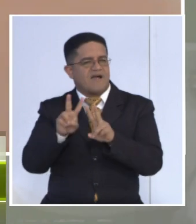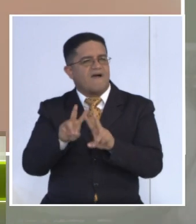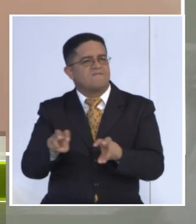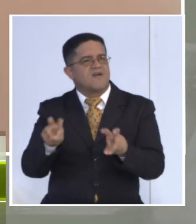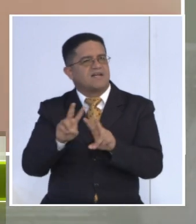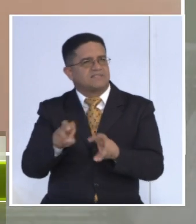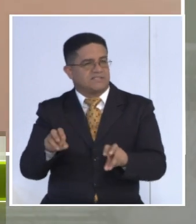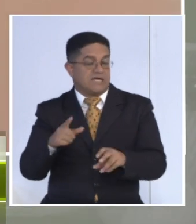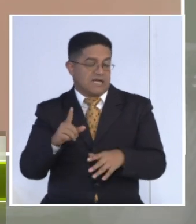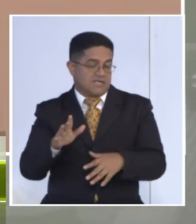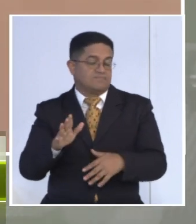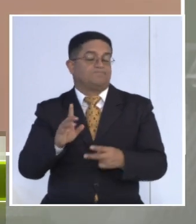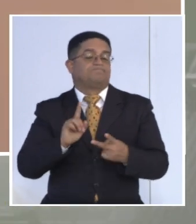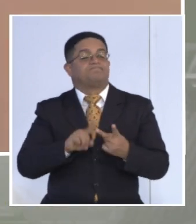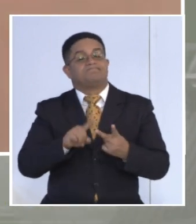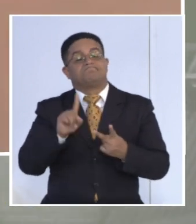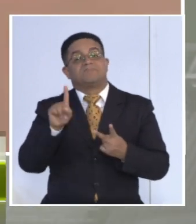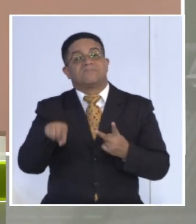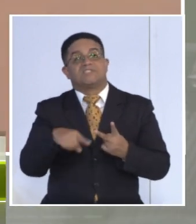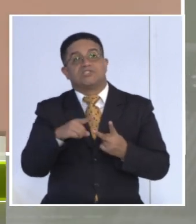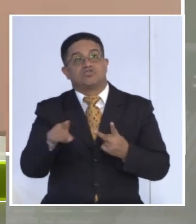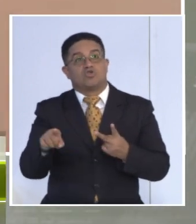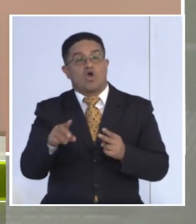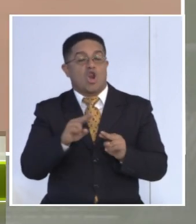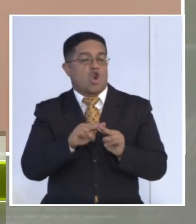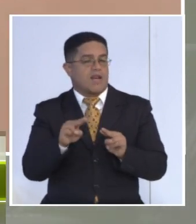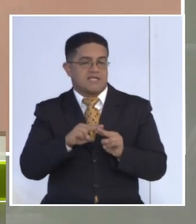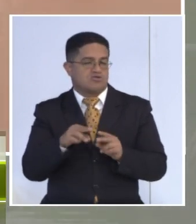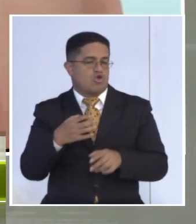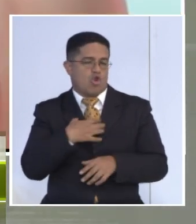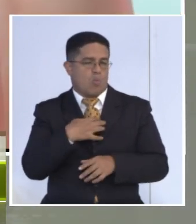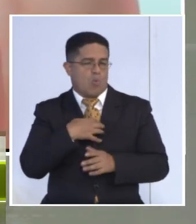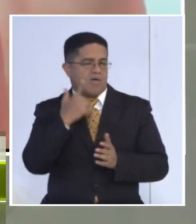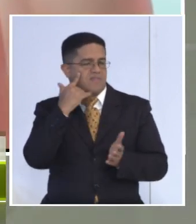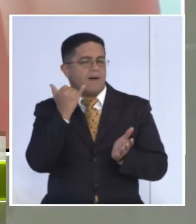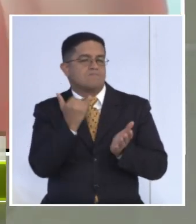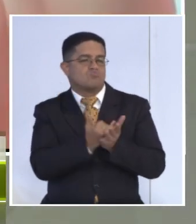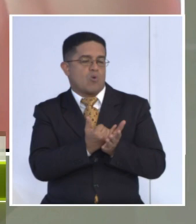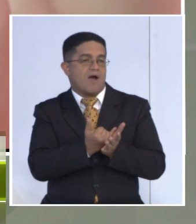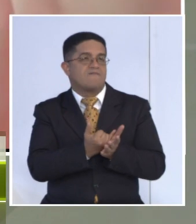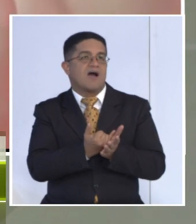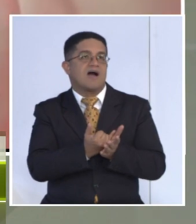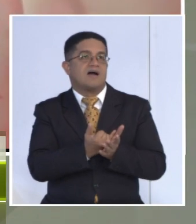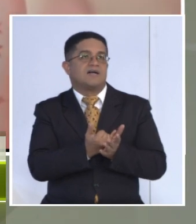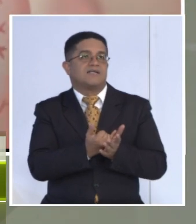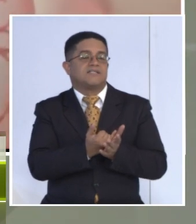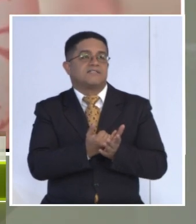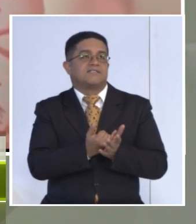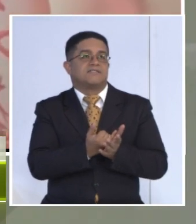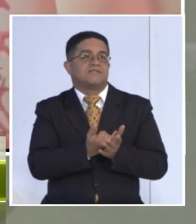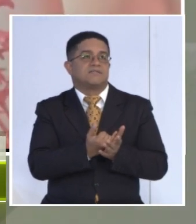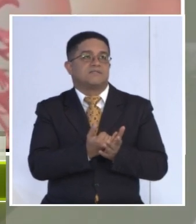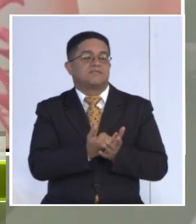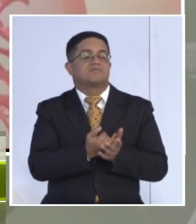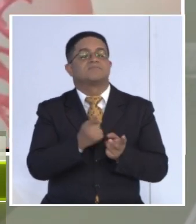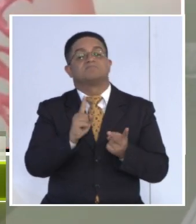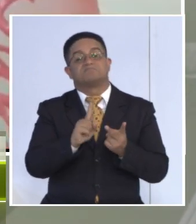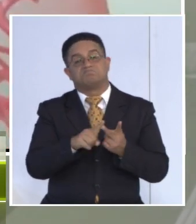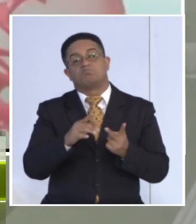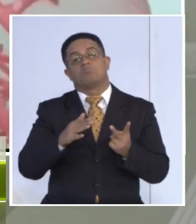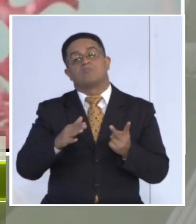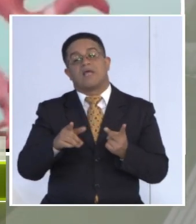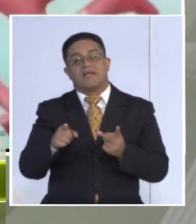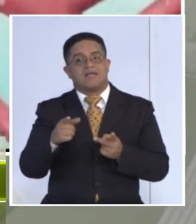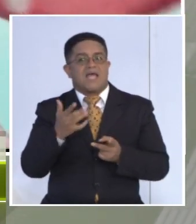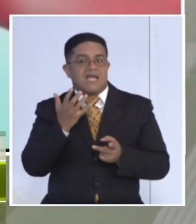otra forma, cuando los niños que no se pudieron hacer la prueba o que no se les realizó, tenemos la posibilidad de que si aparecen